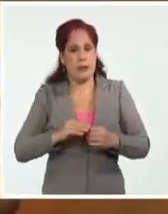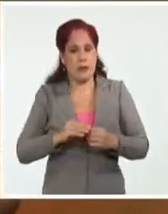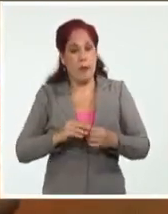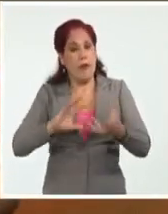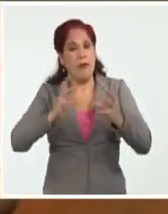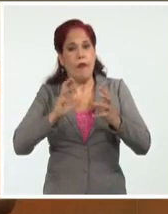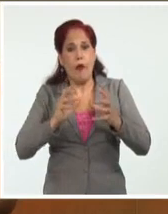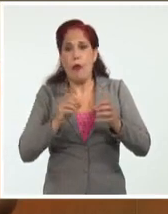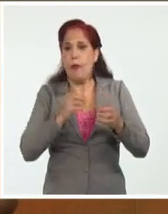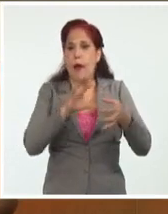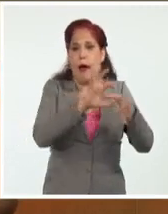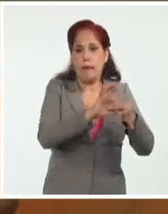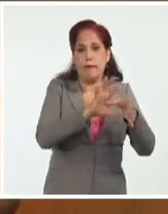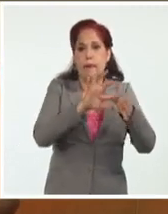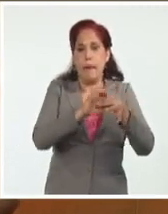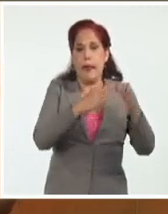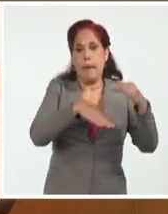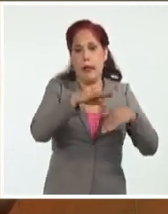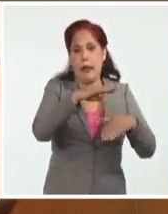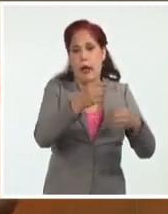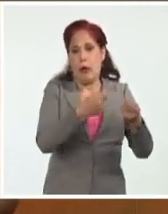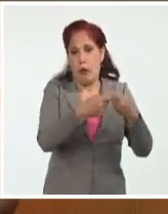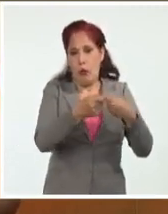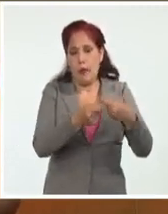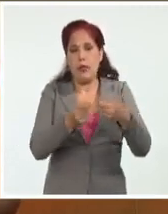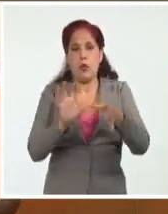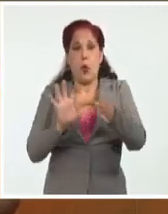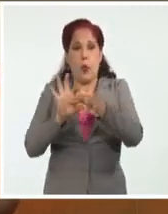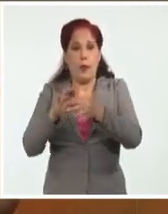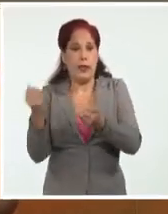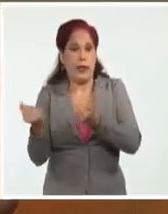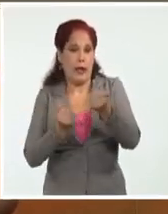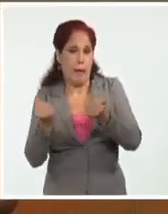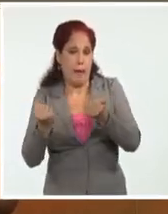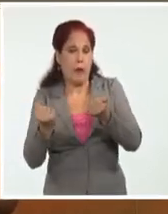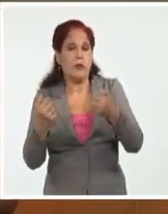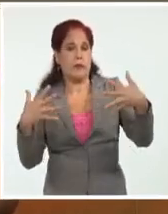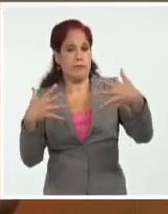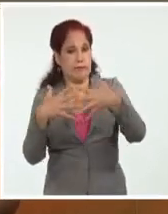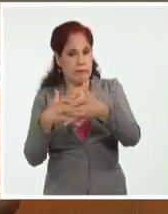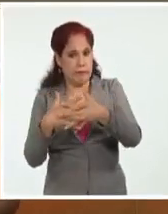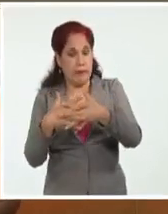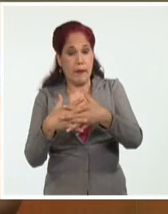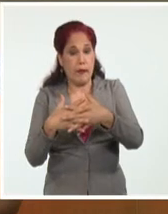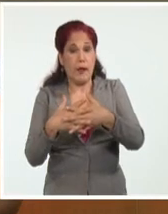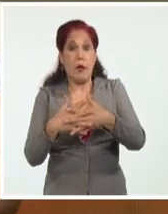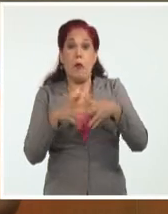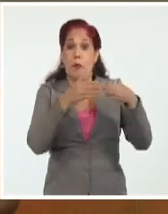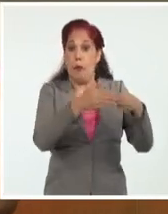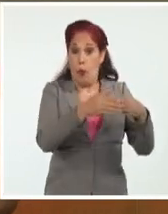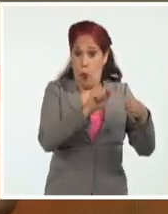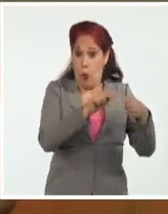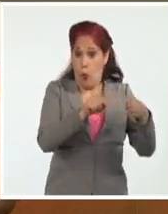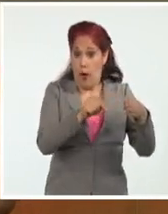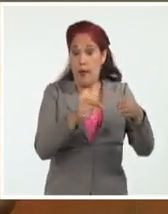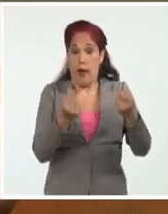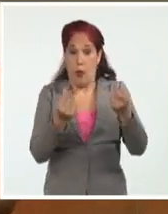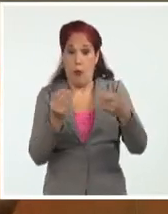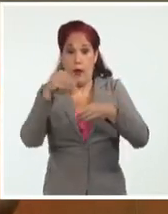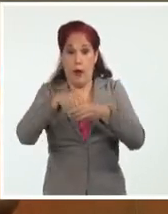sistema articulado, el Ministerio de Comercio Exterior, el Ministerio de Transporte, toda la operación Puerto Transporte Economía